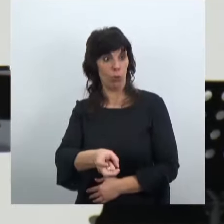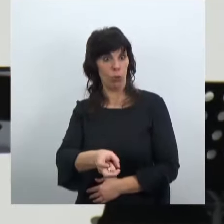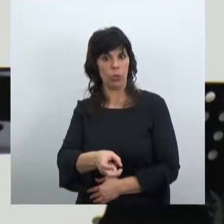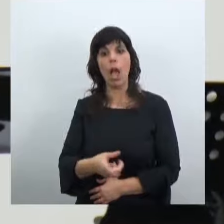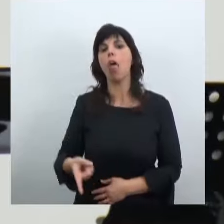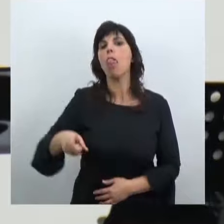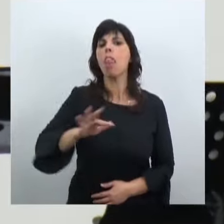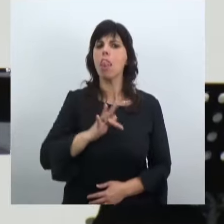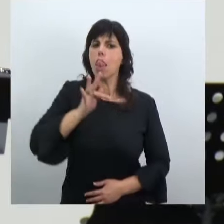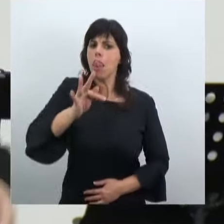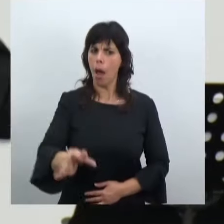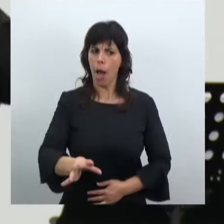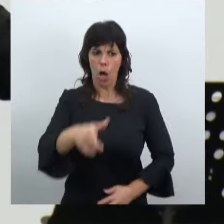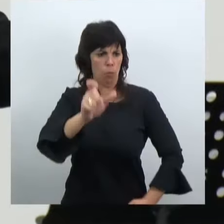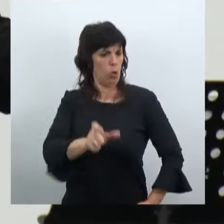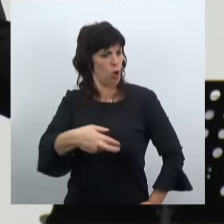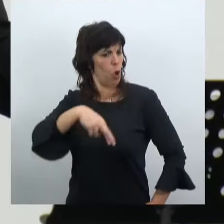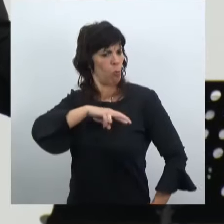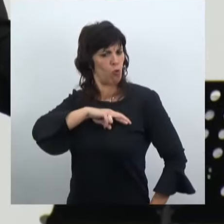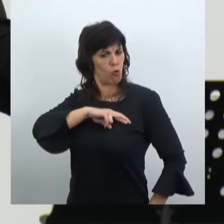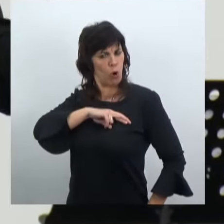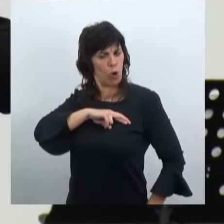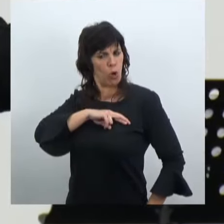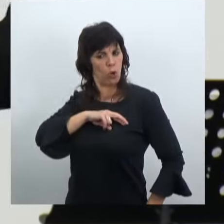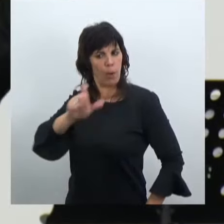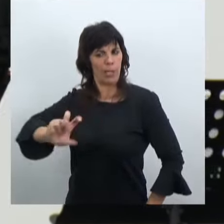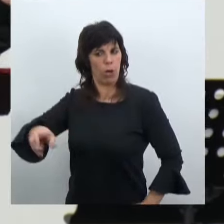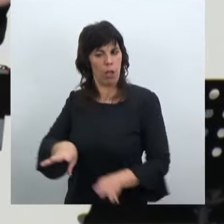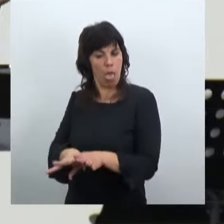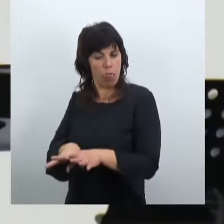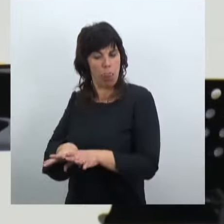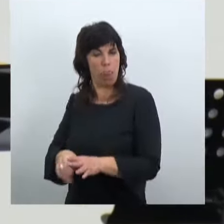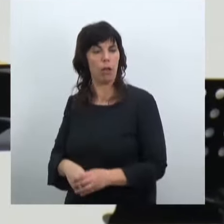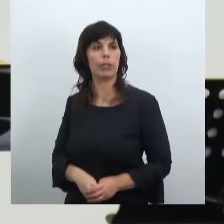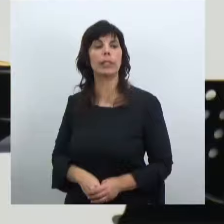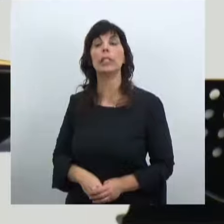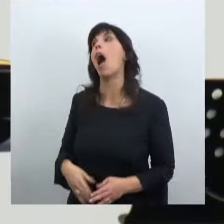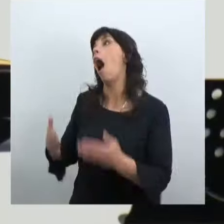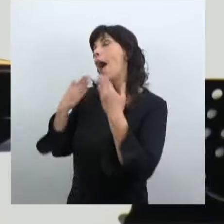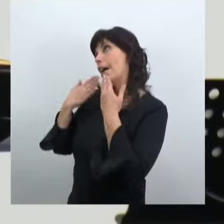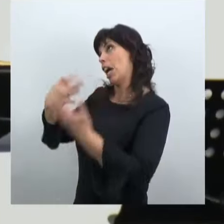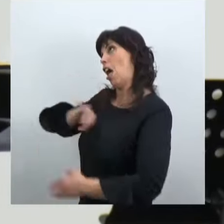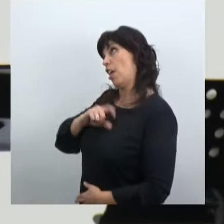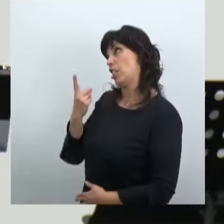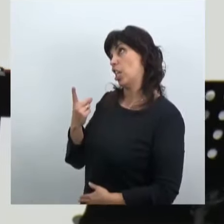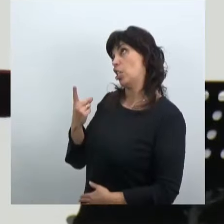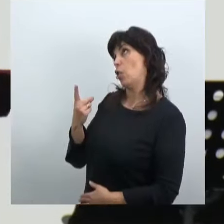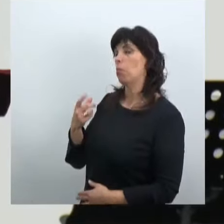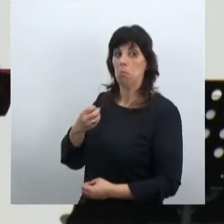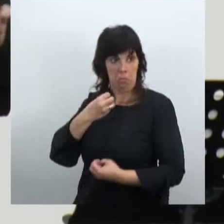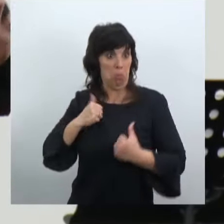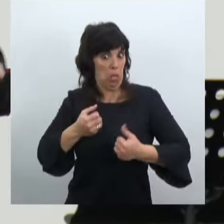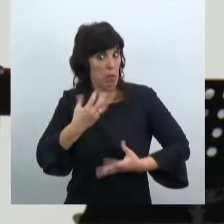otro. Te doy las gracias, no empieza mal, pero de repente se le va la mano. Que no soy como los otros